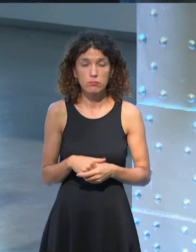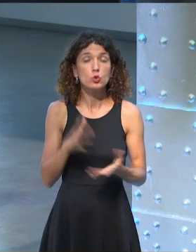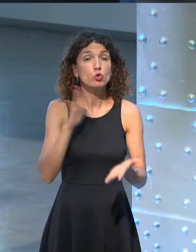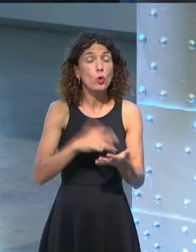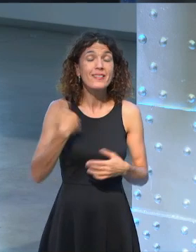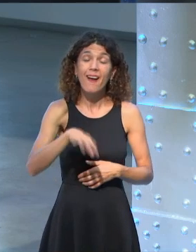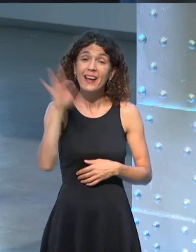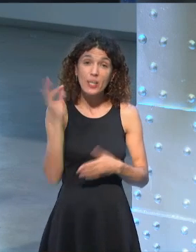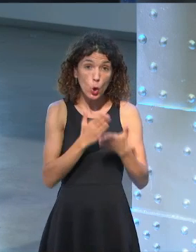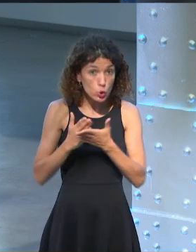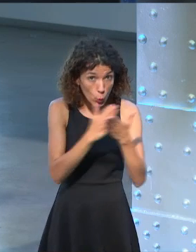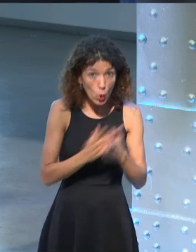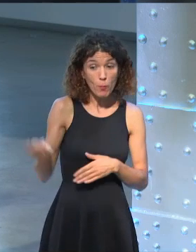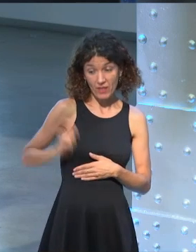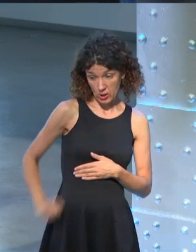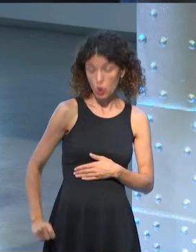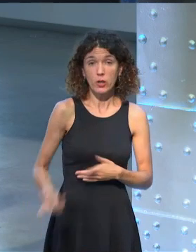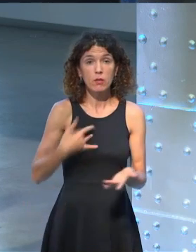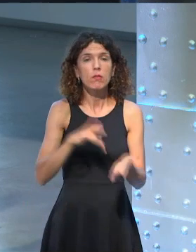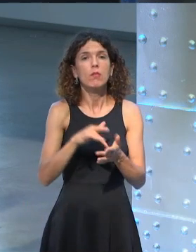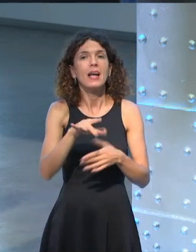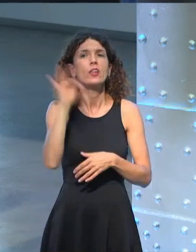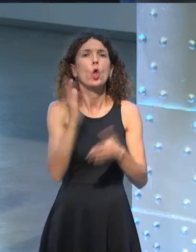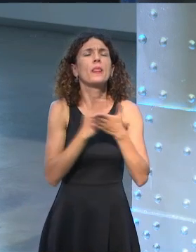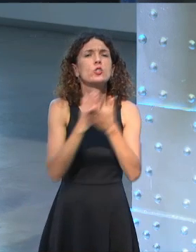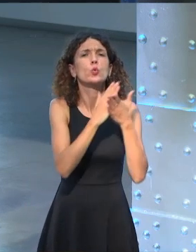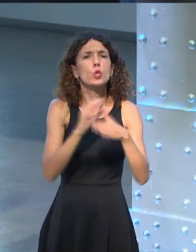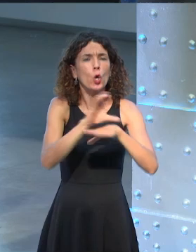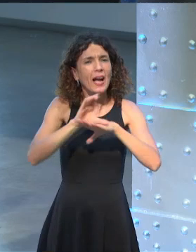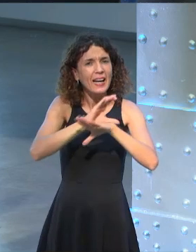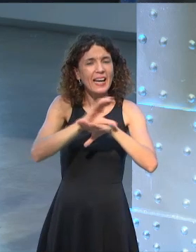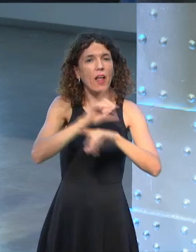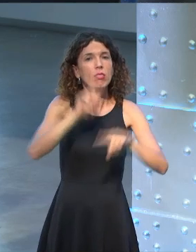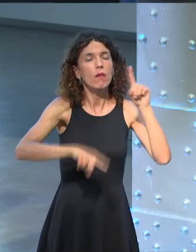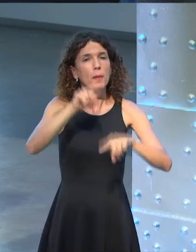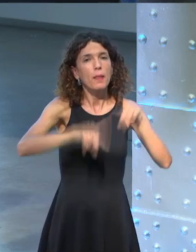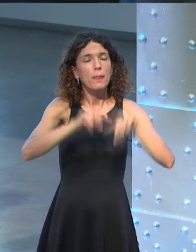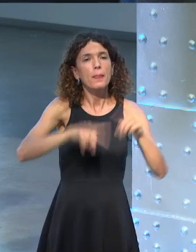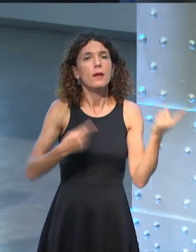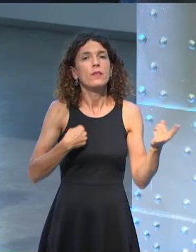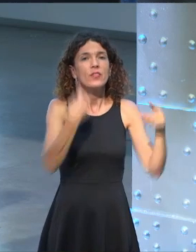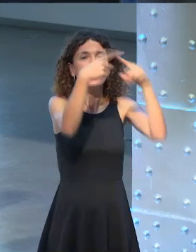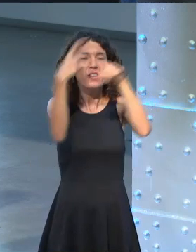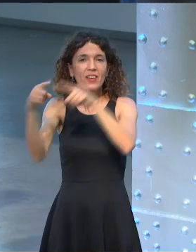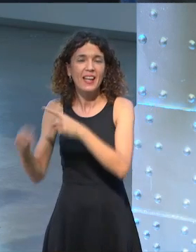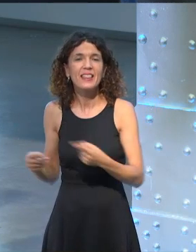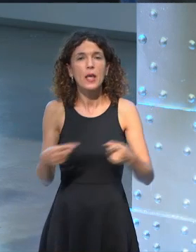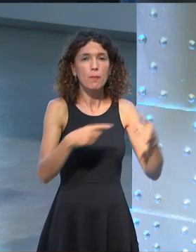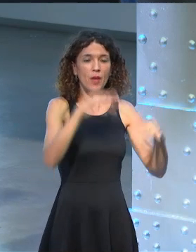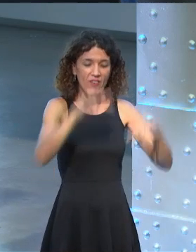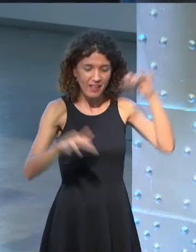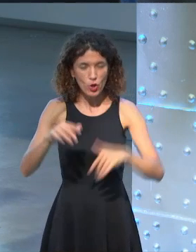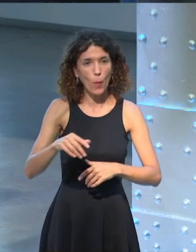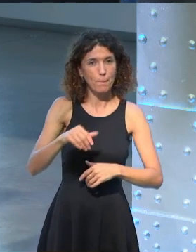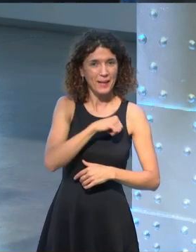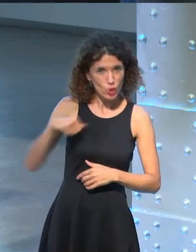Cuando ya han elegido estudios y profesiones, la elección de estudios está basada en la diferente valoración personal